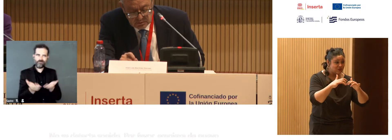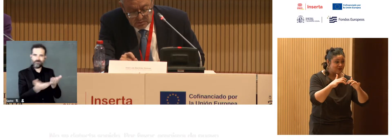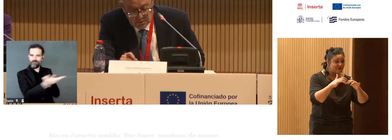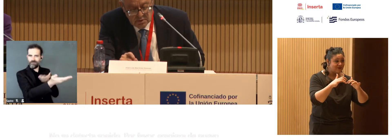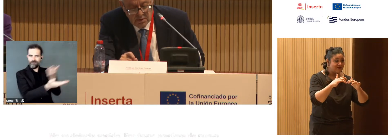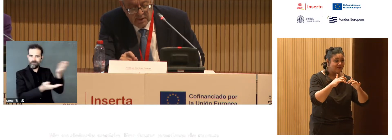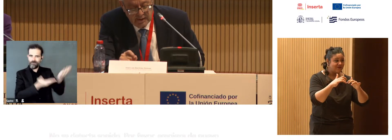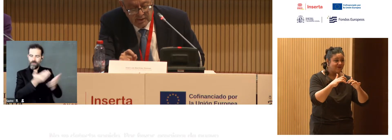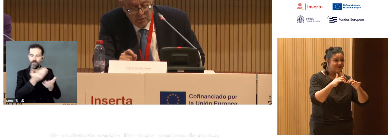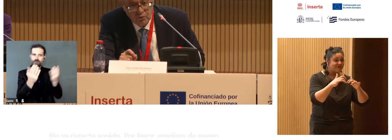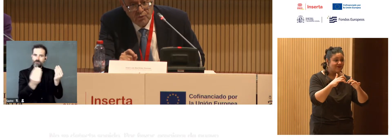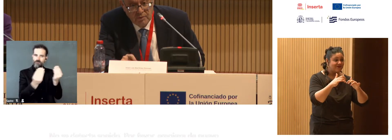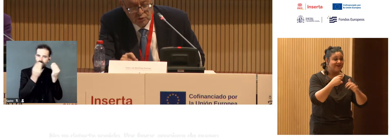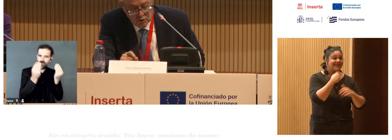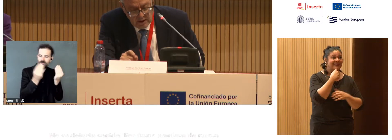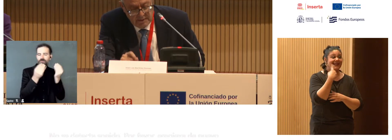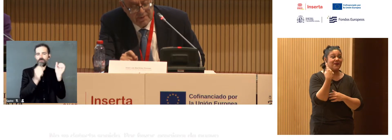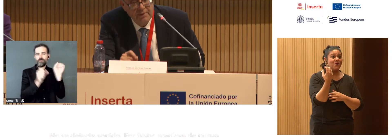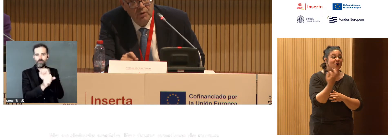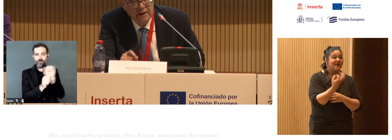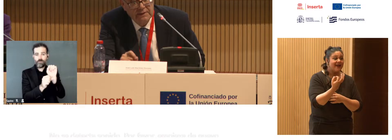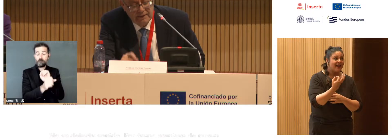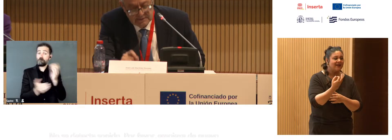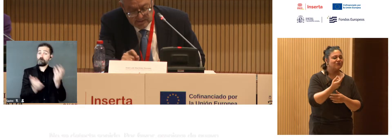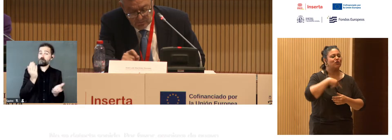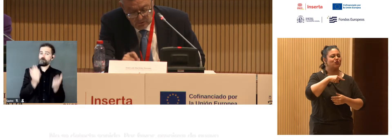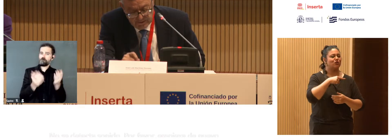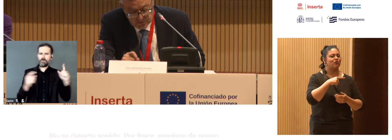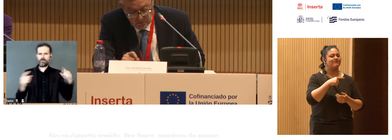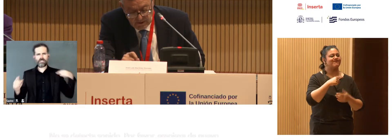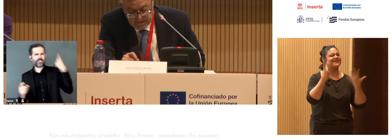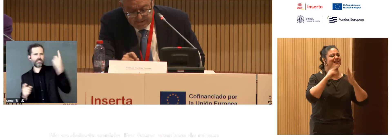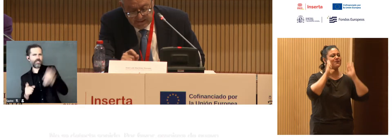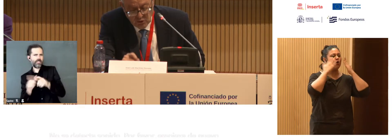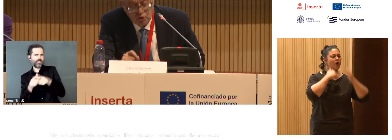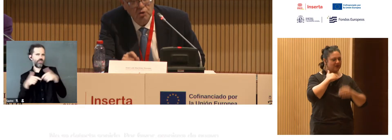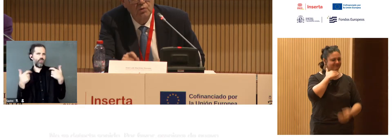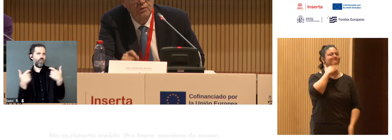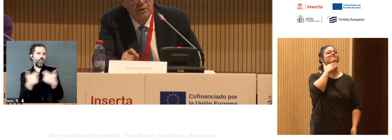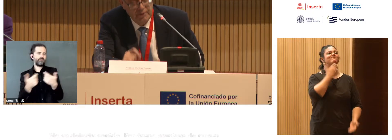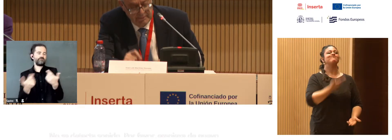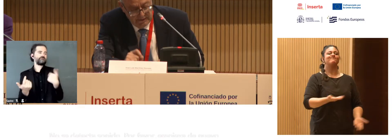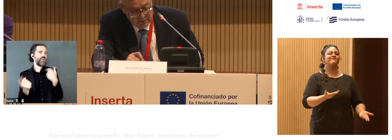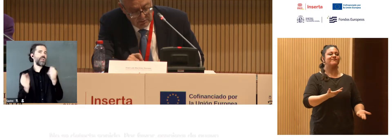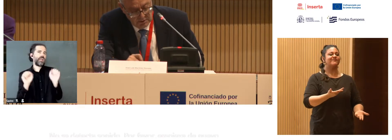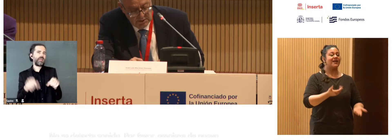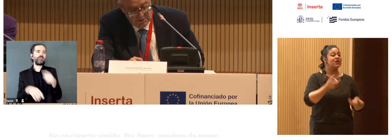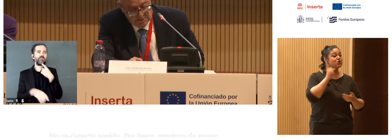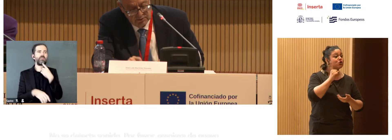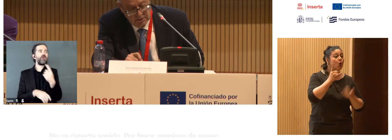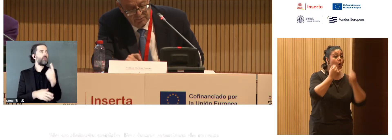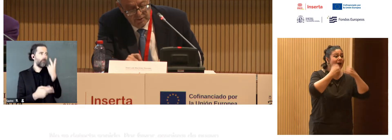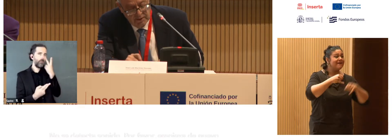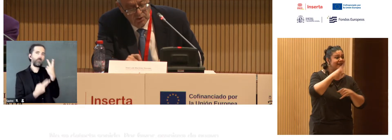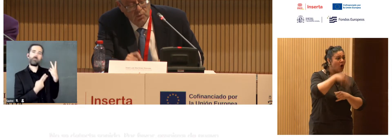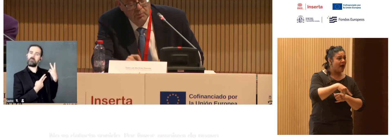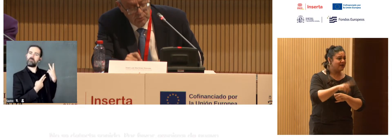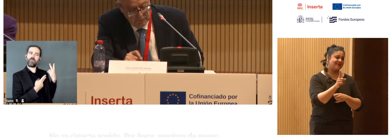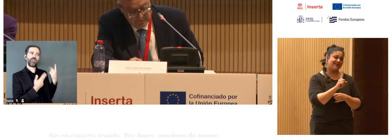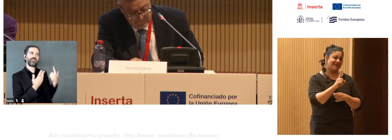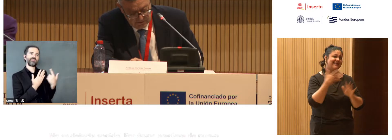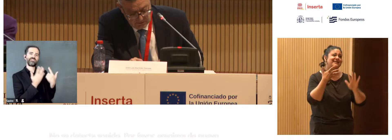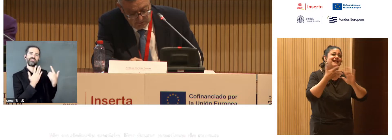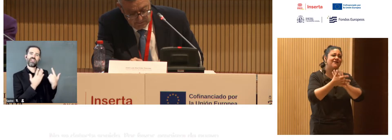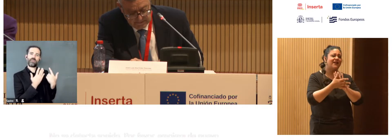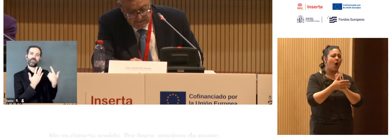diremos que nos fuimos con la cabeza muy alta del 7º Congreso y que no solo fue un evento, sino que fue un